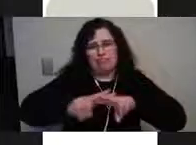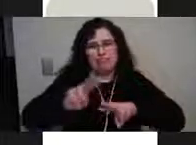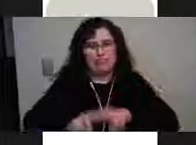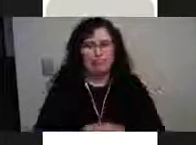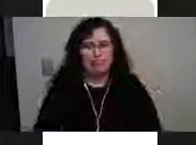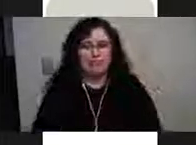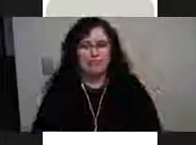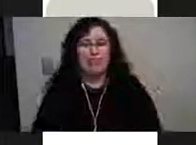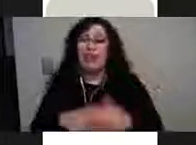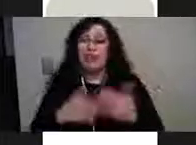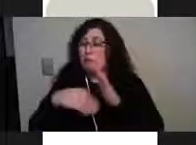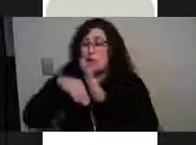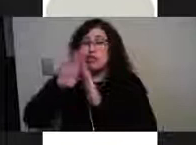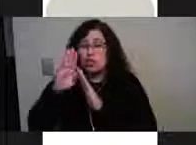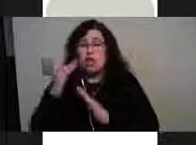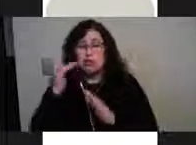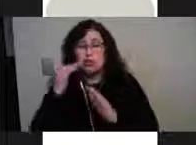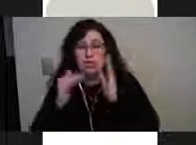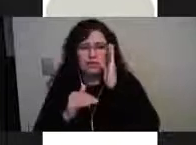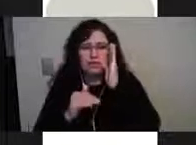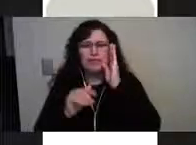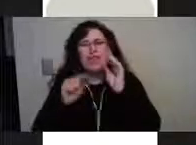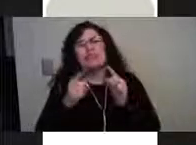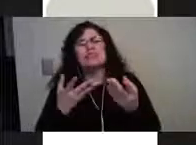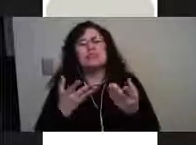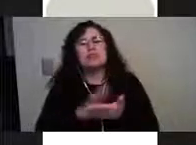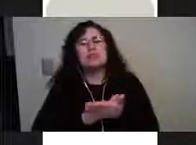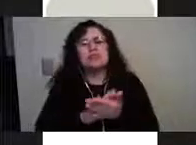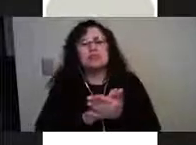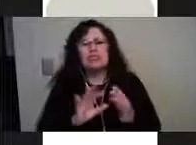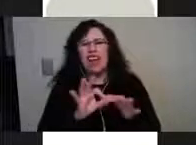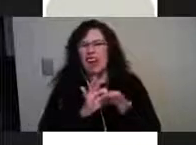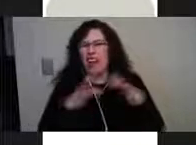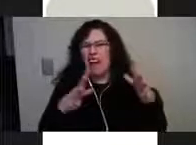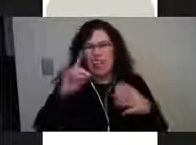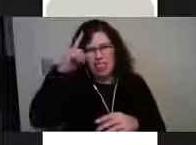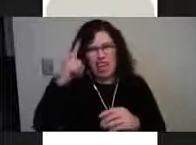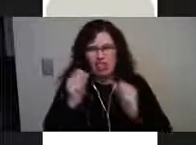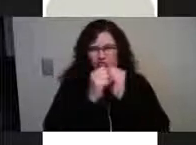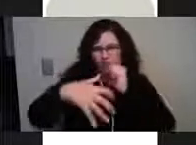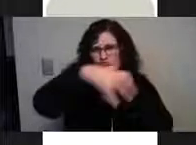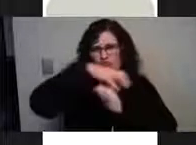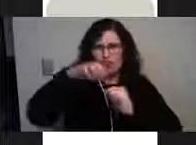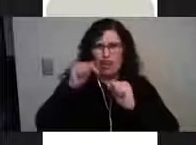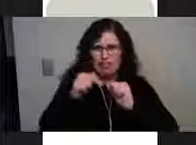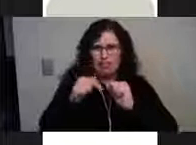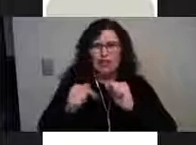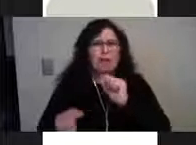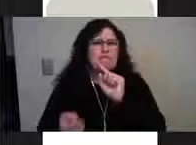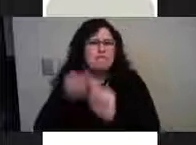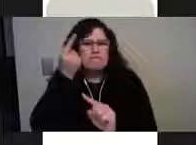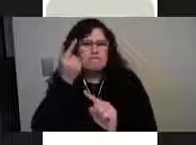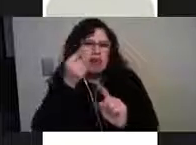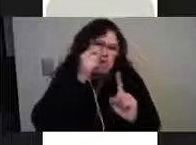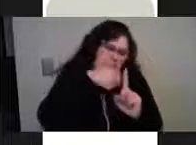¿Ya? Y en la mayoría de los niños, ¿cierto? El aspecto de grave daño cerebral es evidente desde los primeros meses de vida,